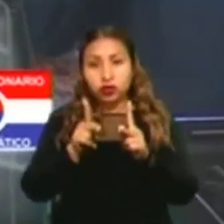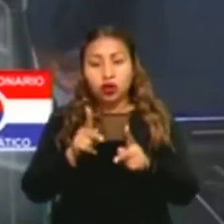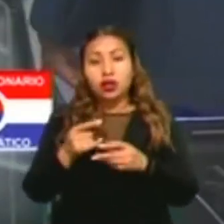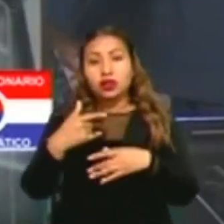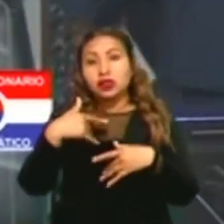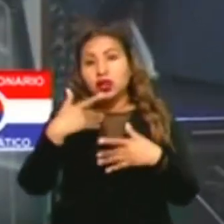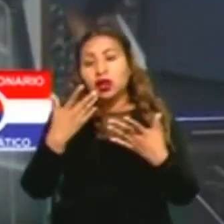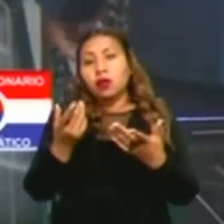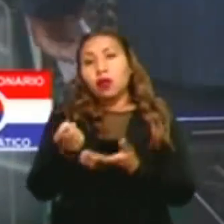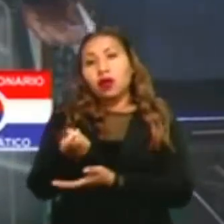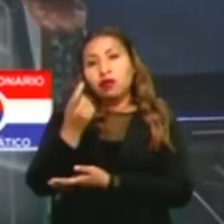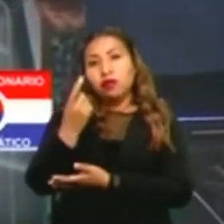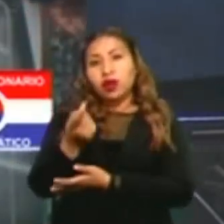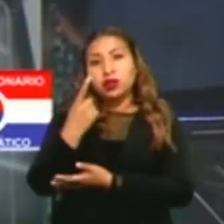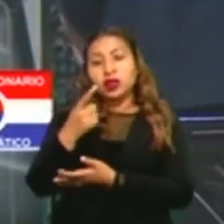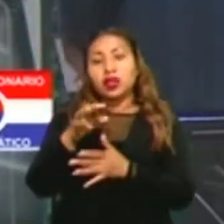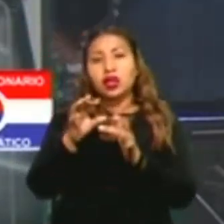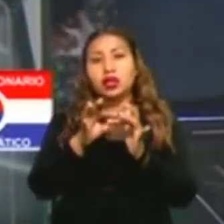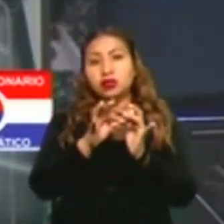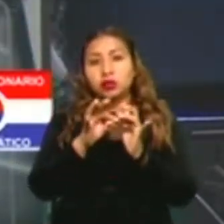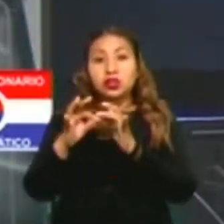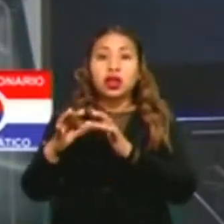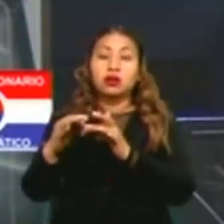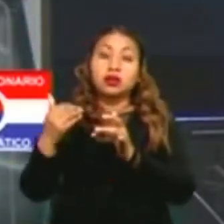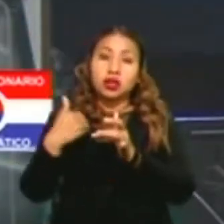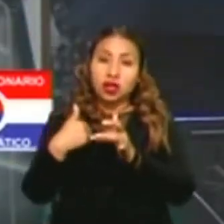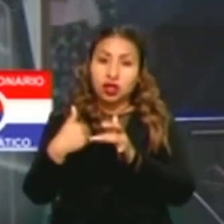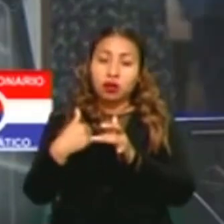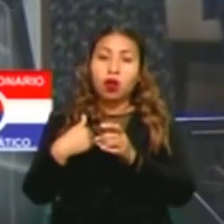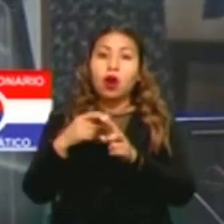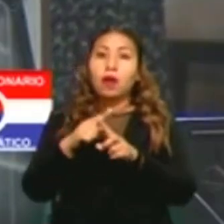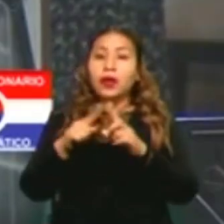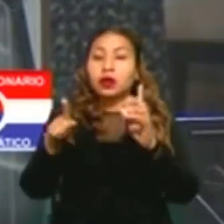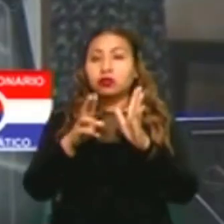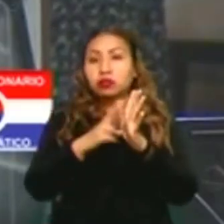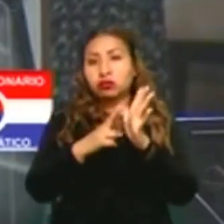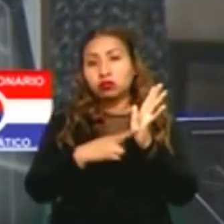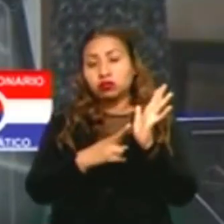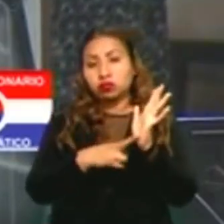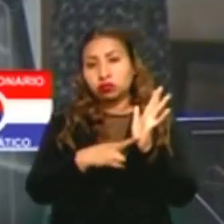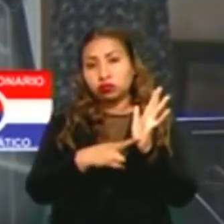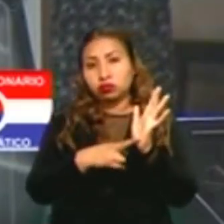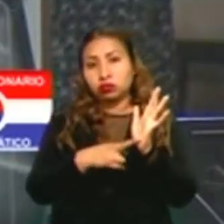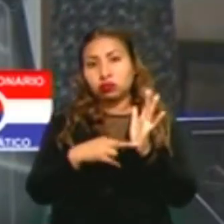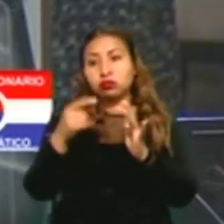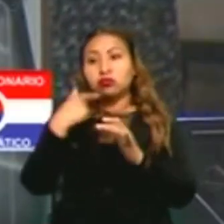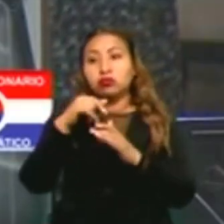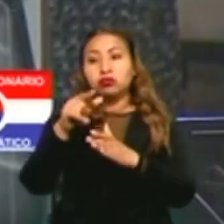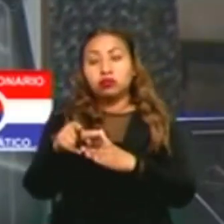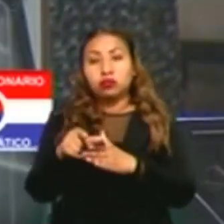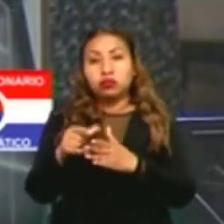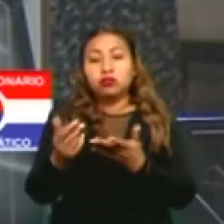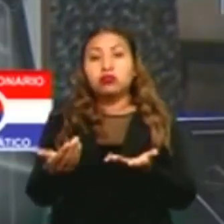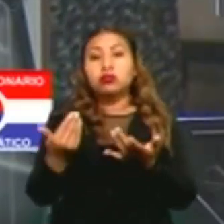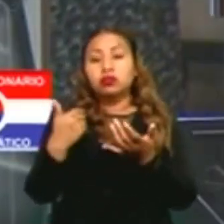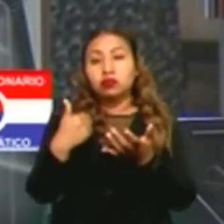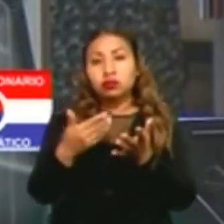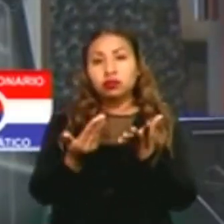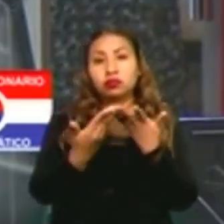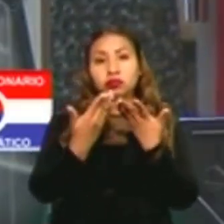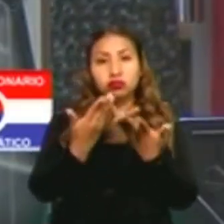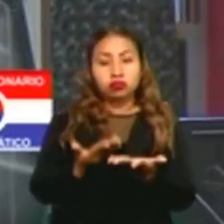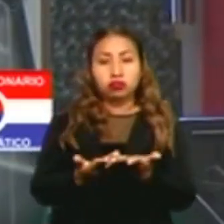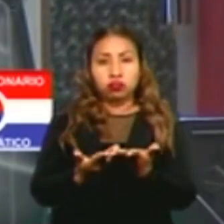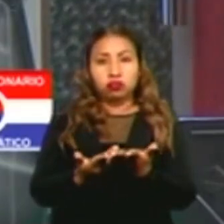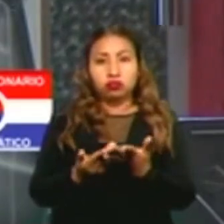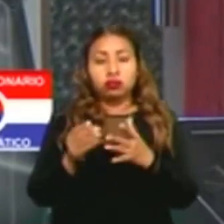la falta de especialistas que existe, pero una vez reglamentada la ley, este auxilio se le tiene que dar y sobre